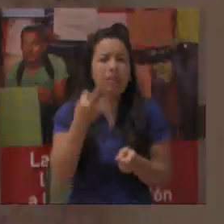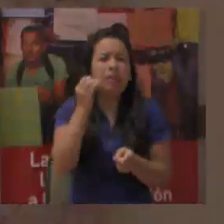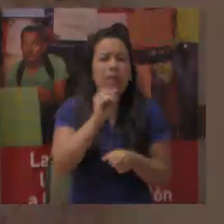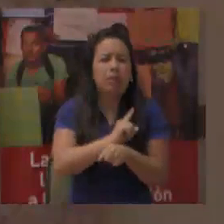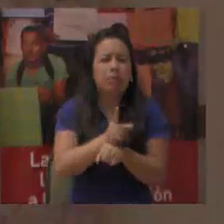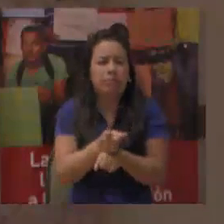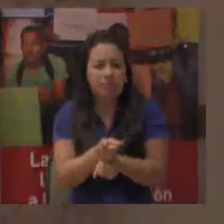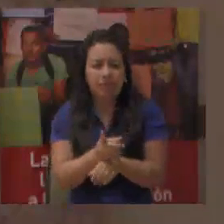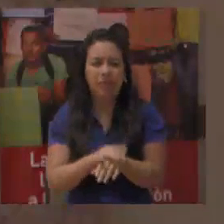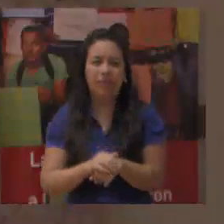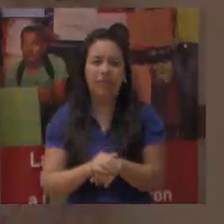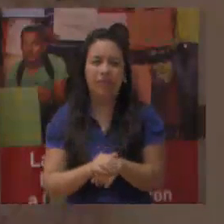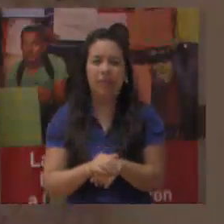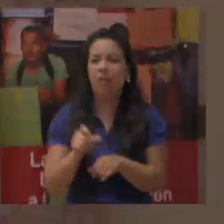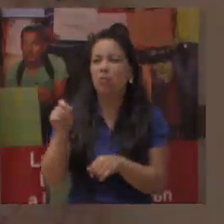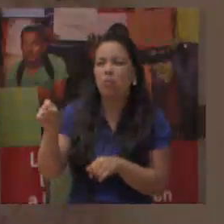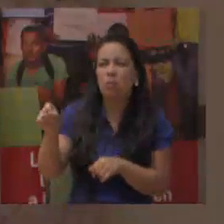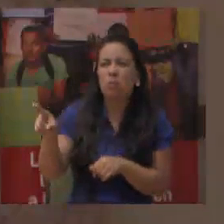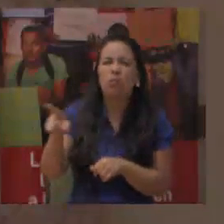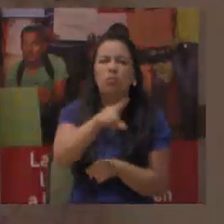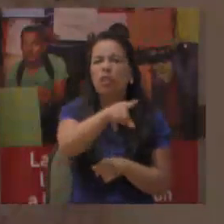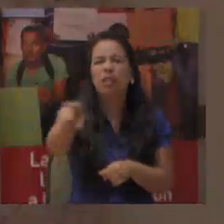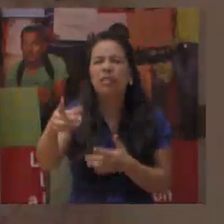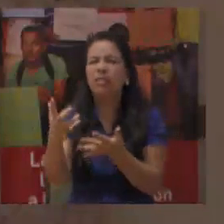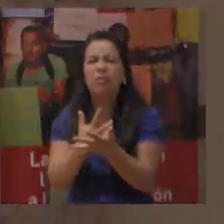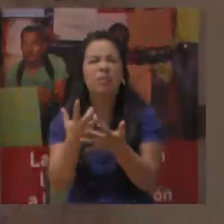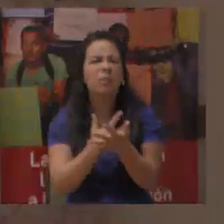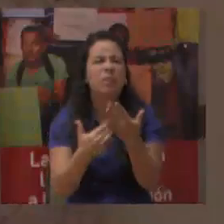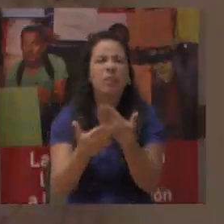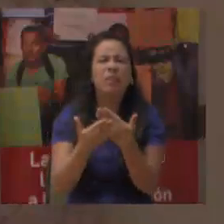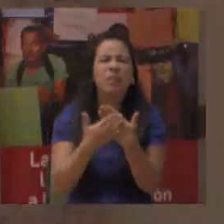segundos, ¿qué nos recomiendan a nosotros como agencia?